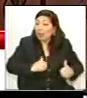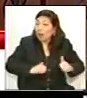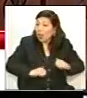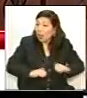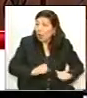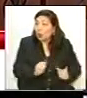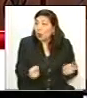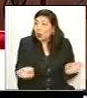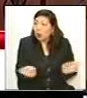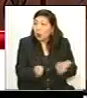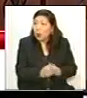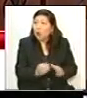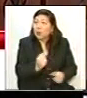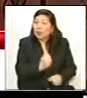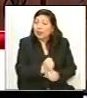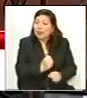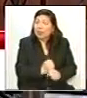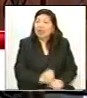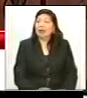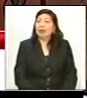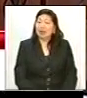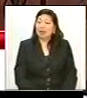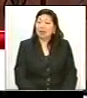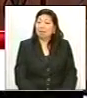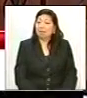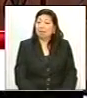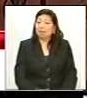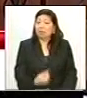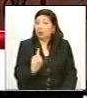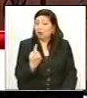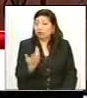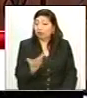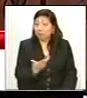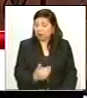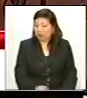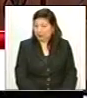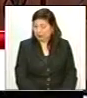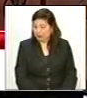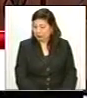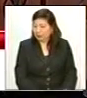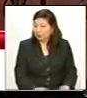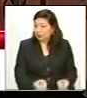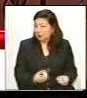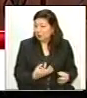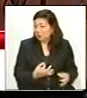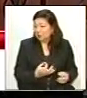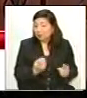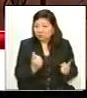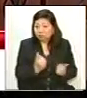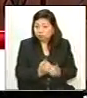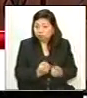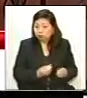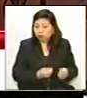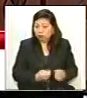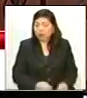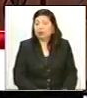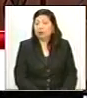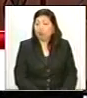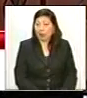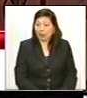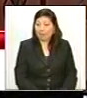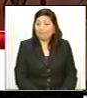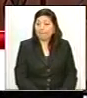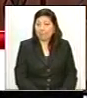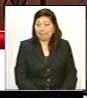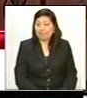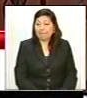el conjunto de las obras, porque solamente se auditaron por el órgano de control interno 9 y se encontraron irregularidades en las 9, ¿no?